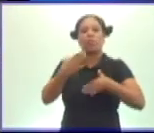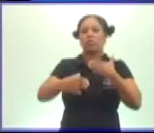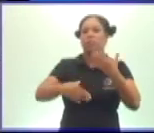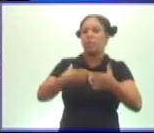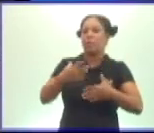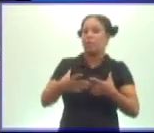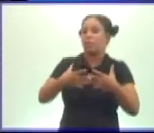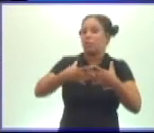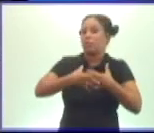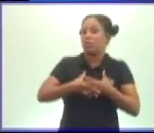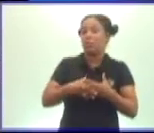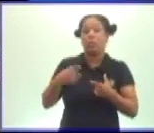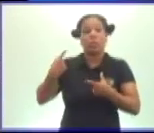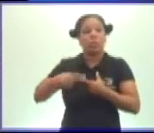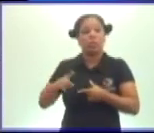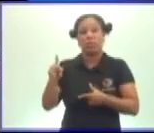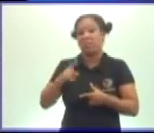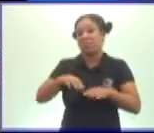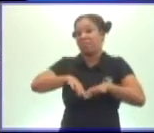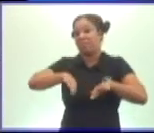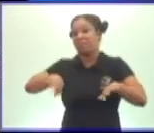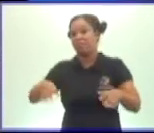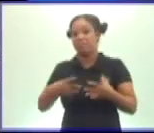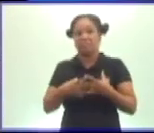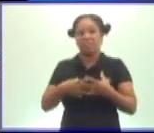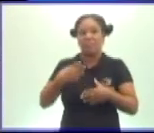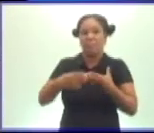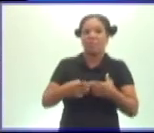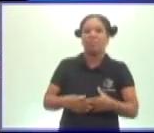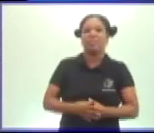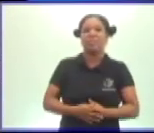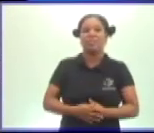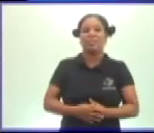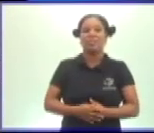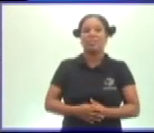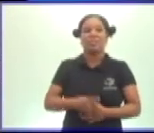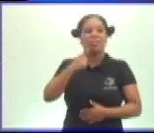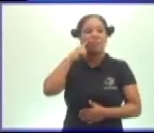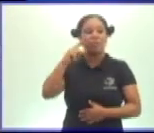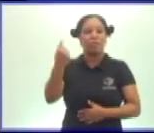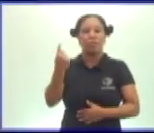interacciones que desfavorecen el proceso. Vamos a ver primero